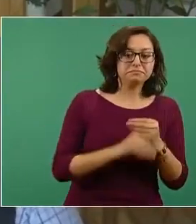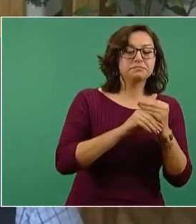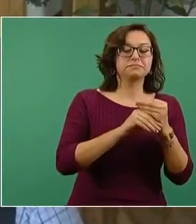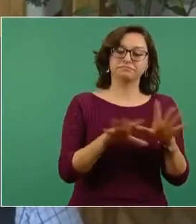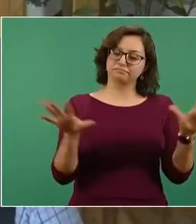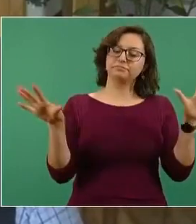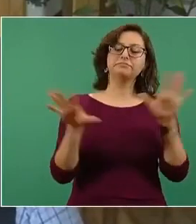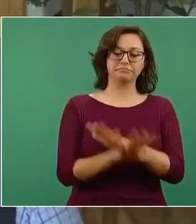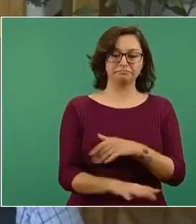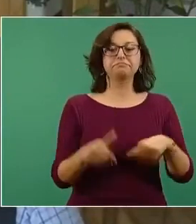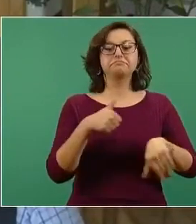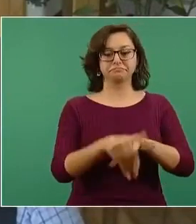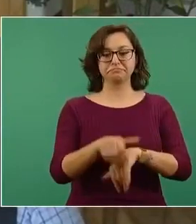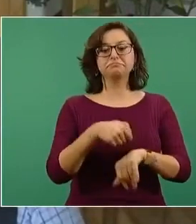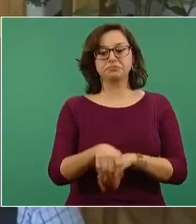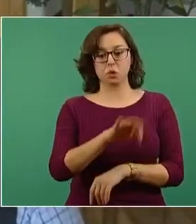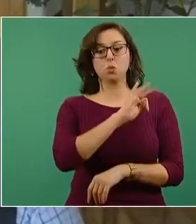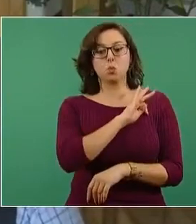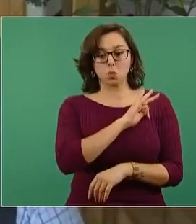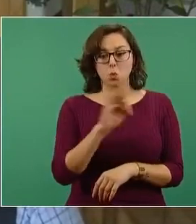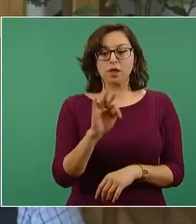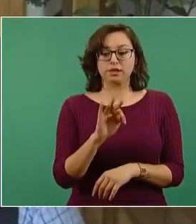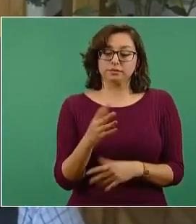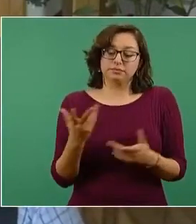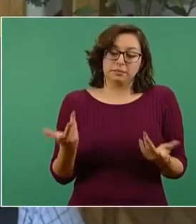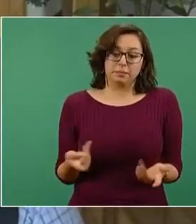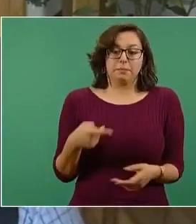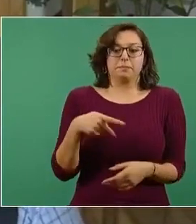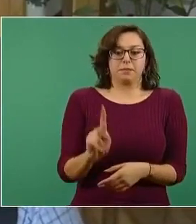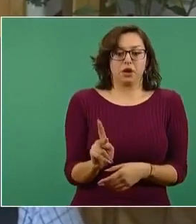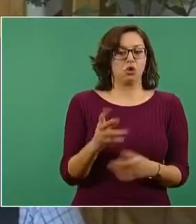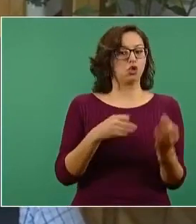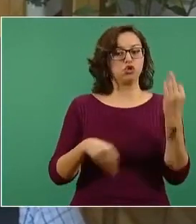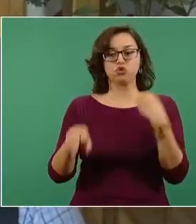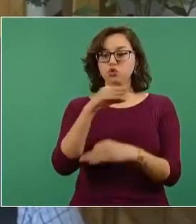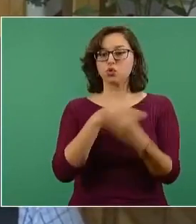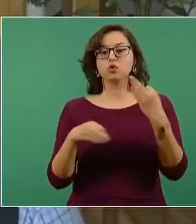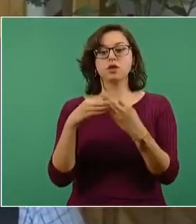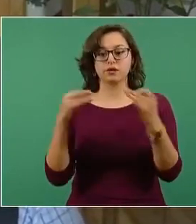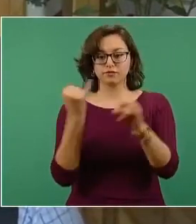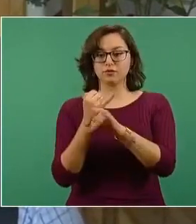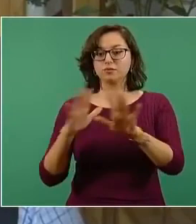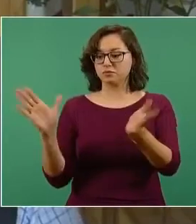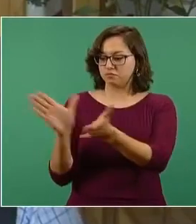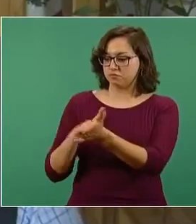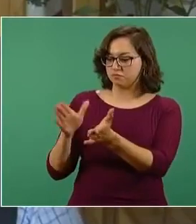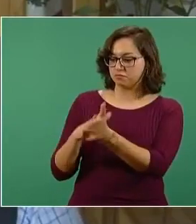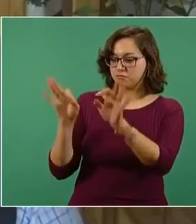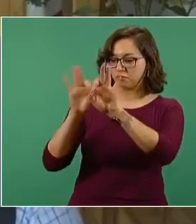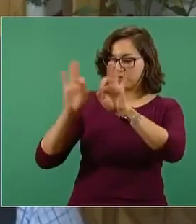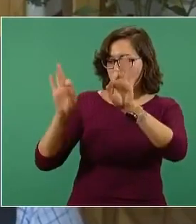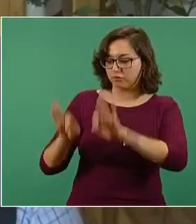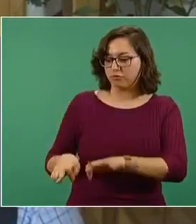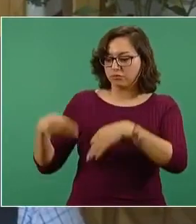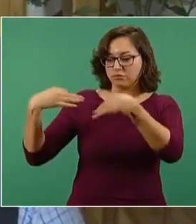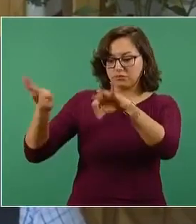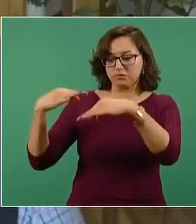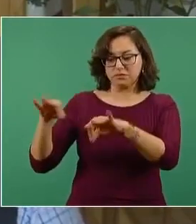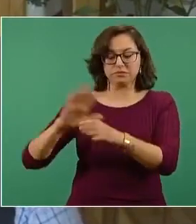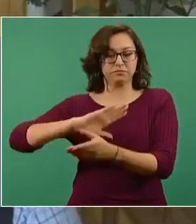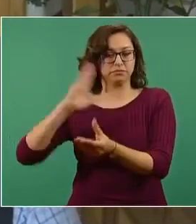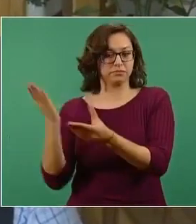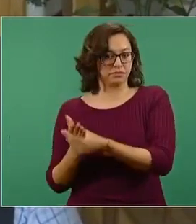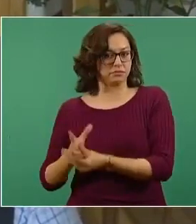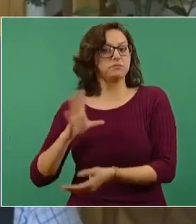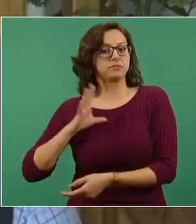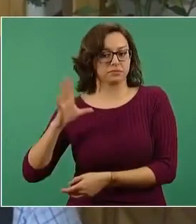haber, pero obviamente la información se tiene 100% pues respaldada en estos sistemas y son